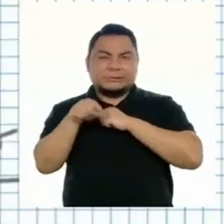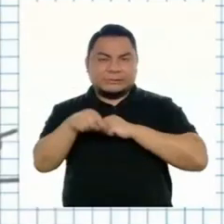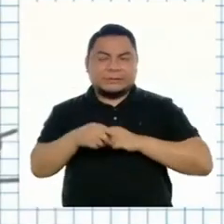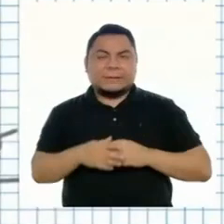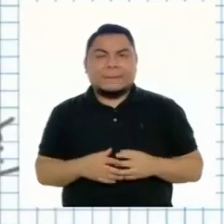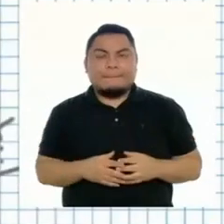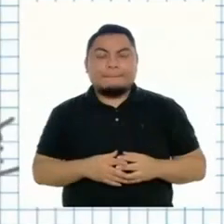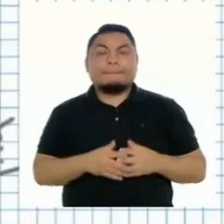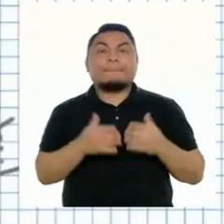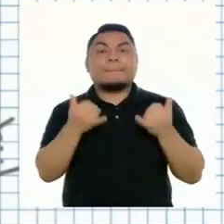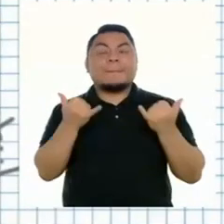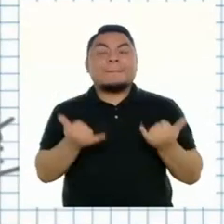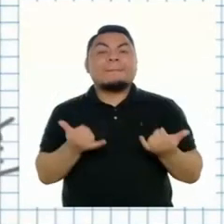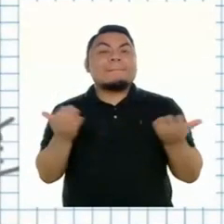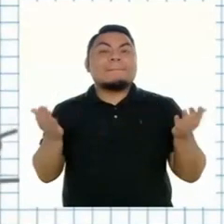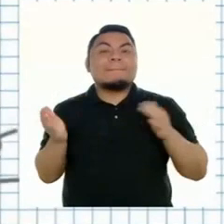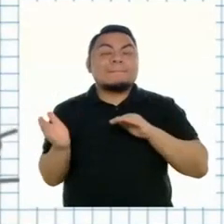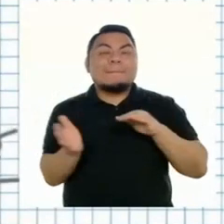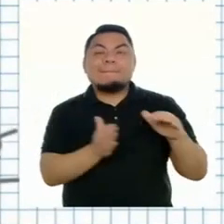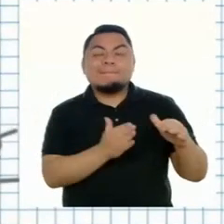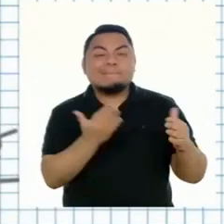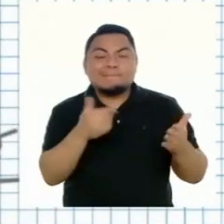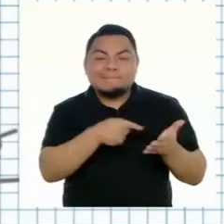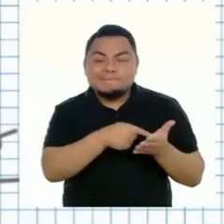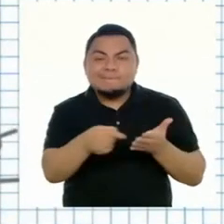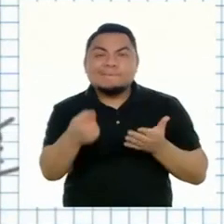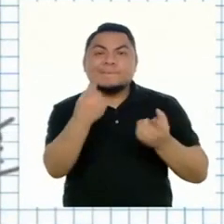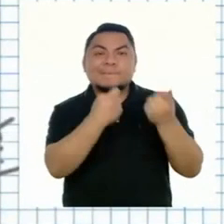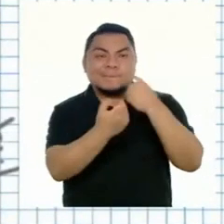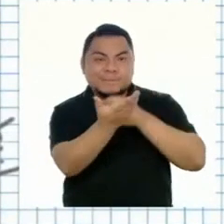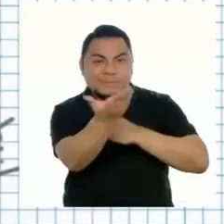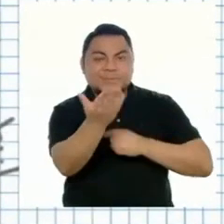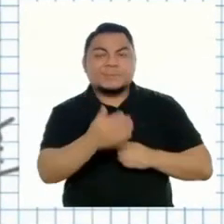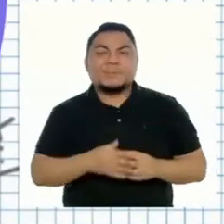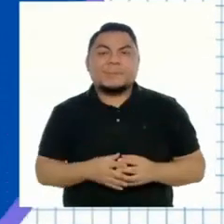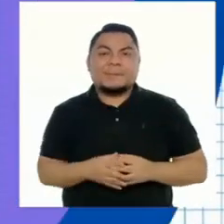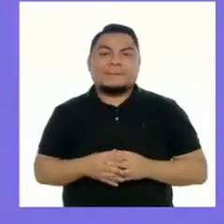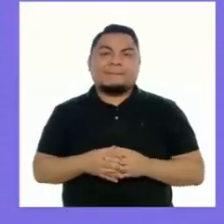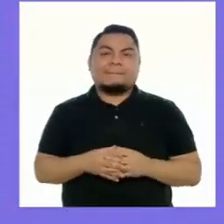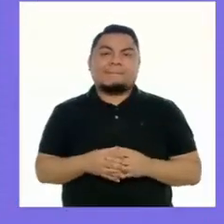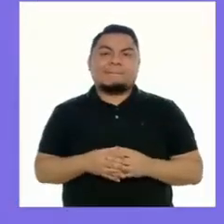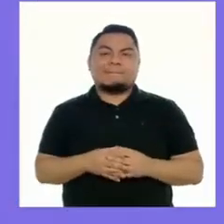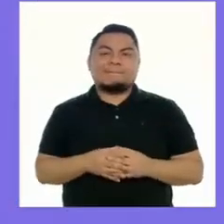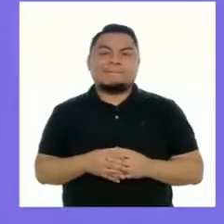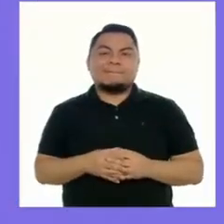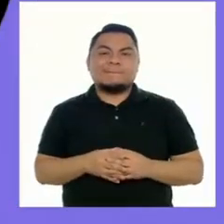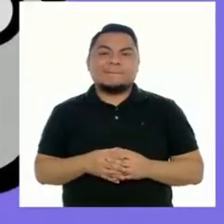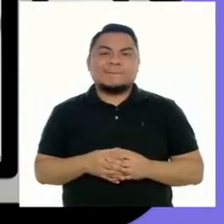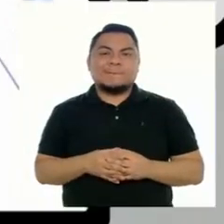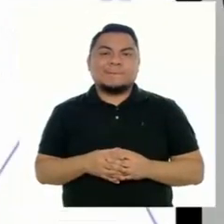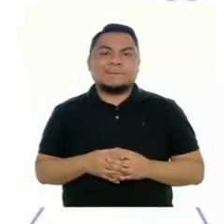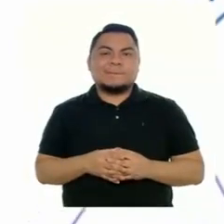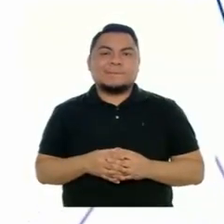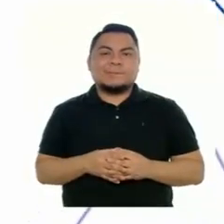ello. Ahora vayamos a la ronda de preguntas.